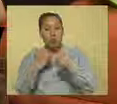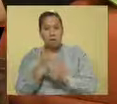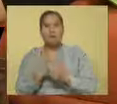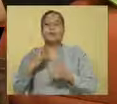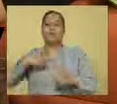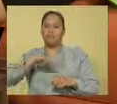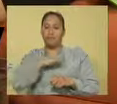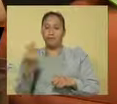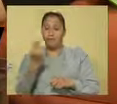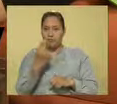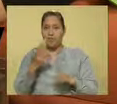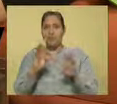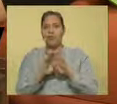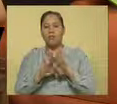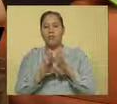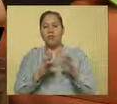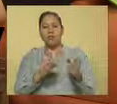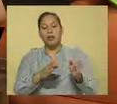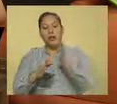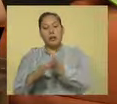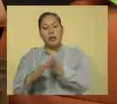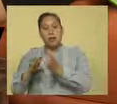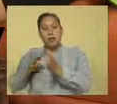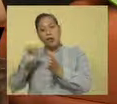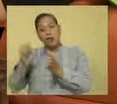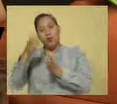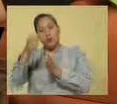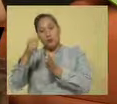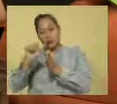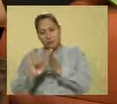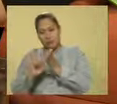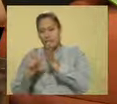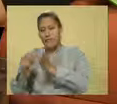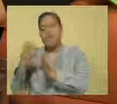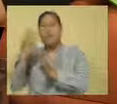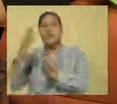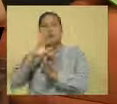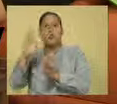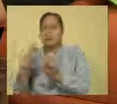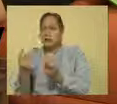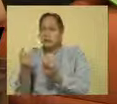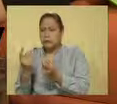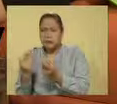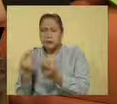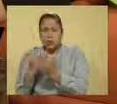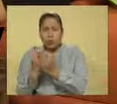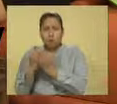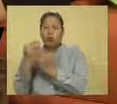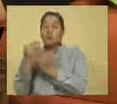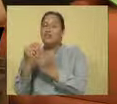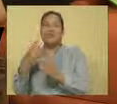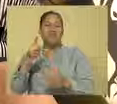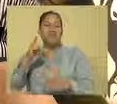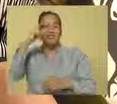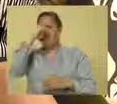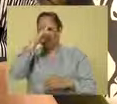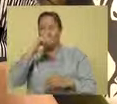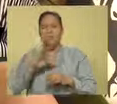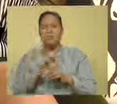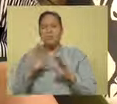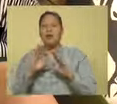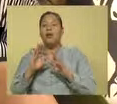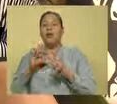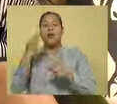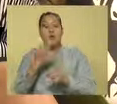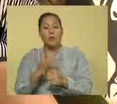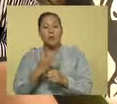tendríamos que crecer el segundo semestre en el orden del 5%. Es decir, que la tenemos un poco cuesta arriba. Lo único que